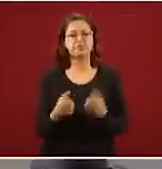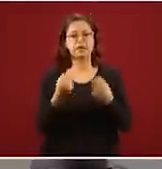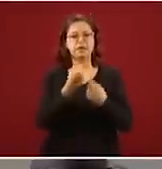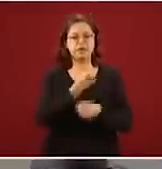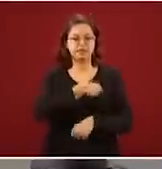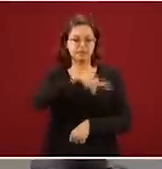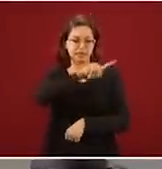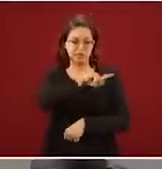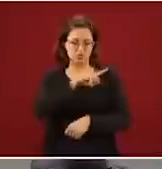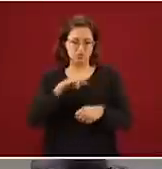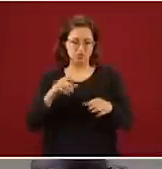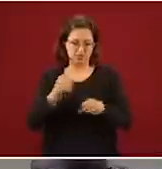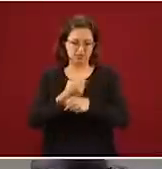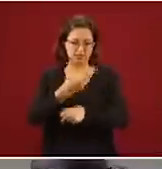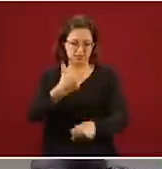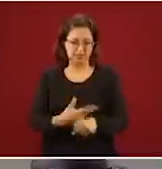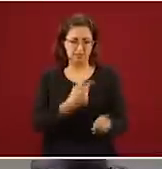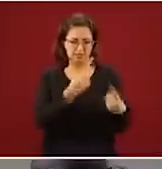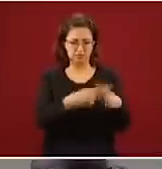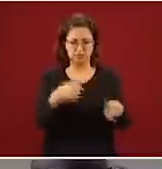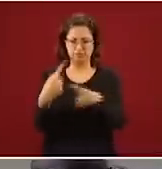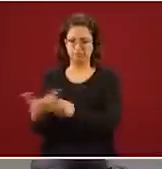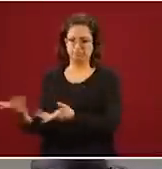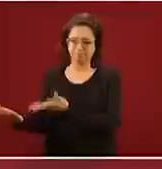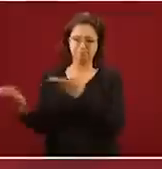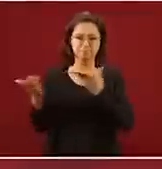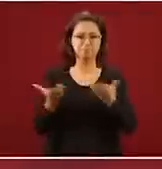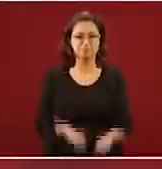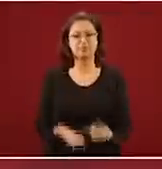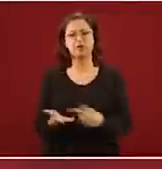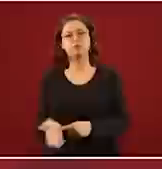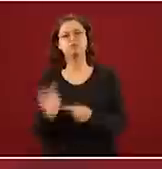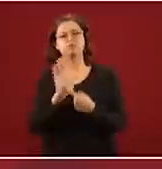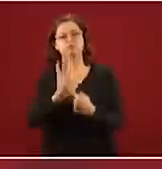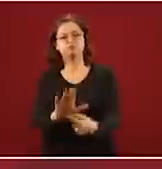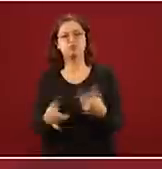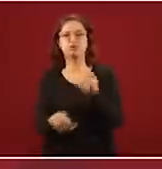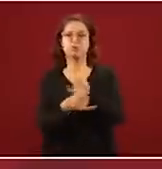salud para informar sobre